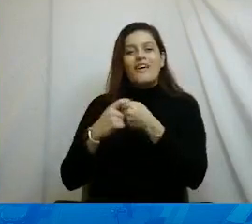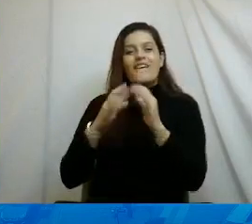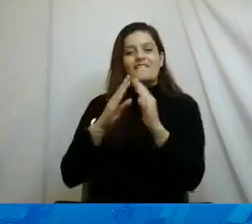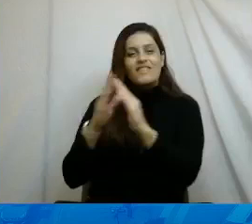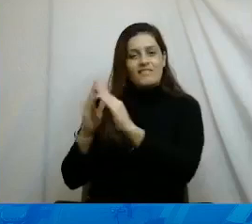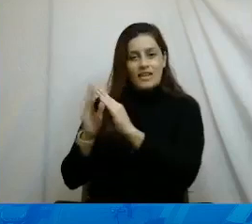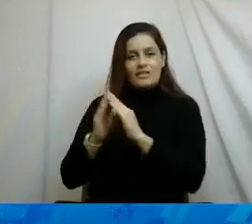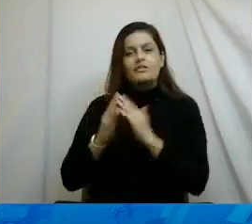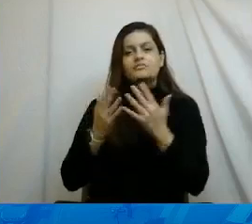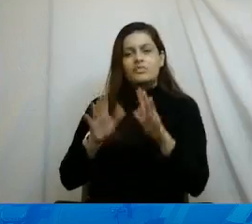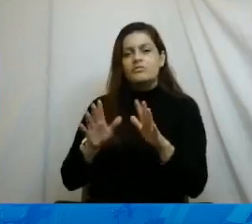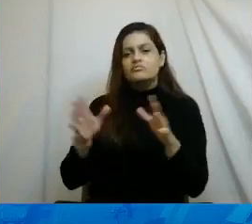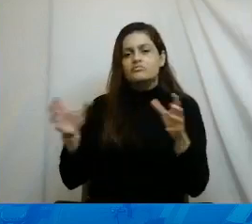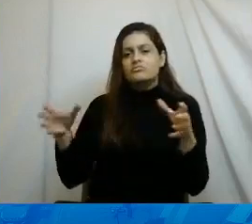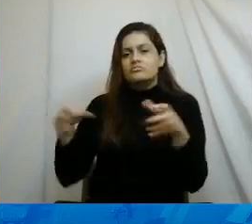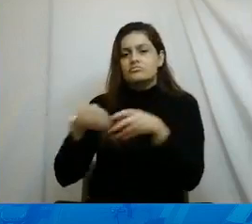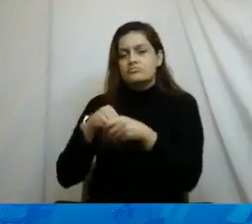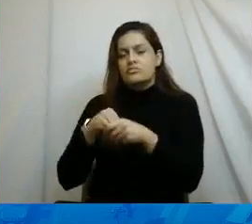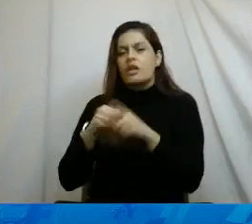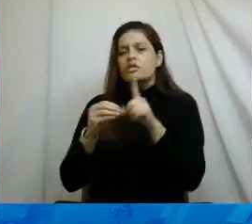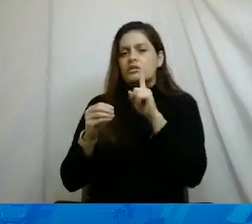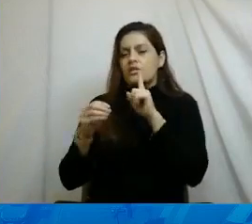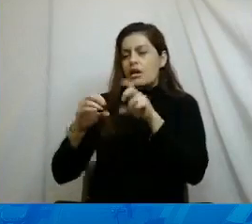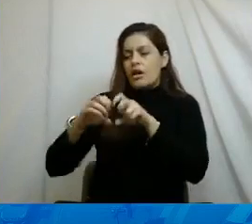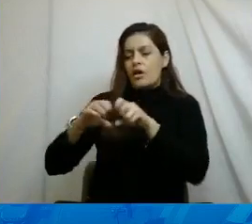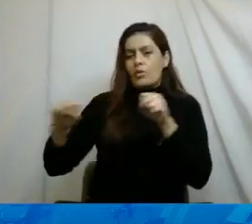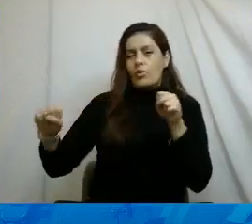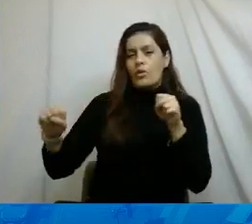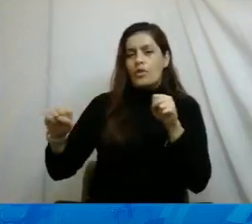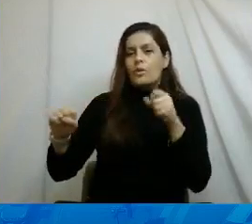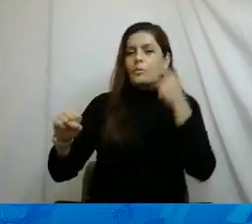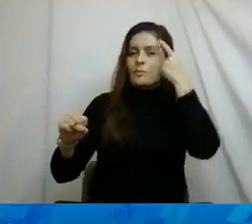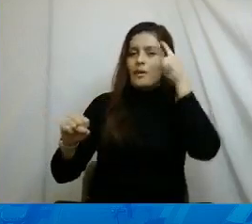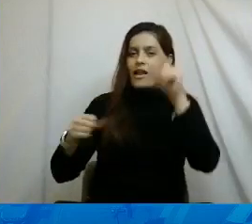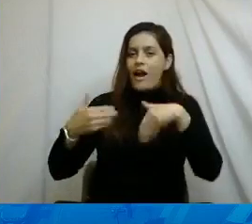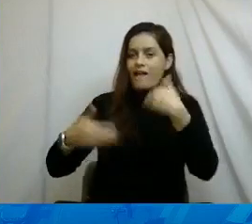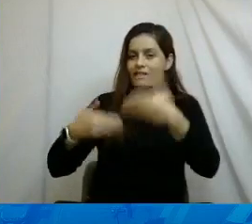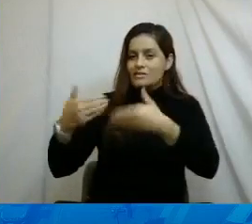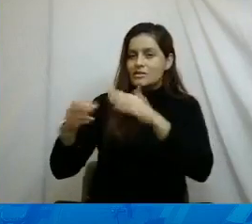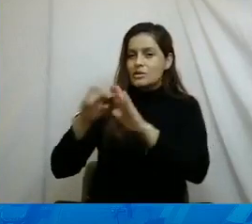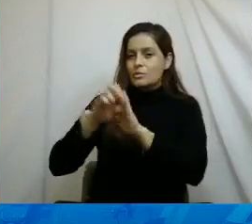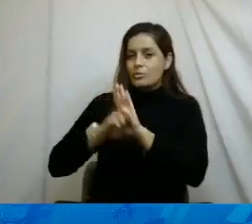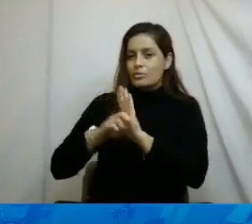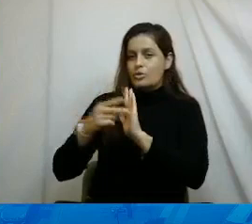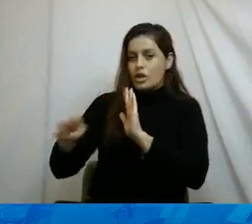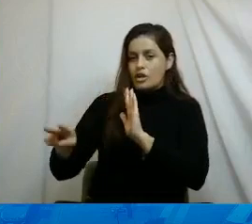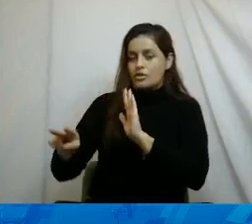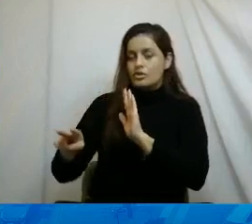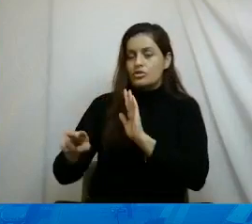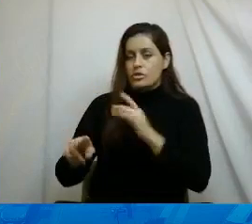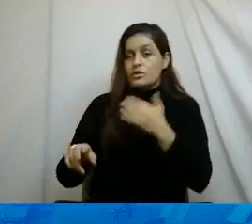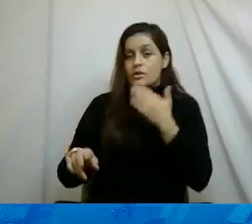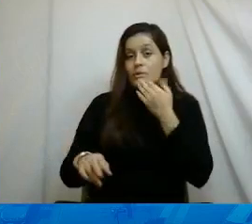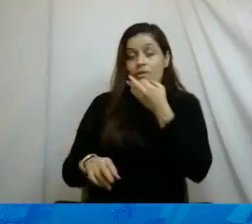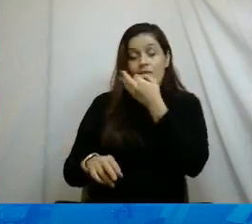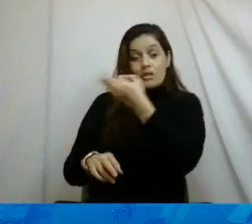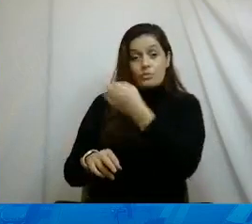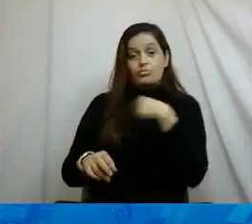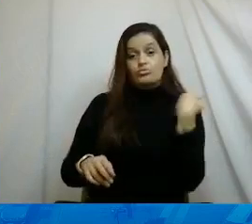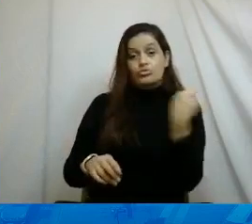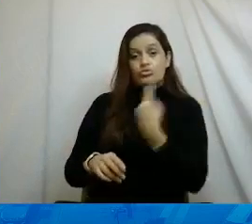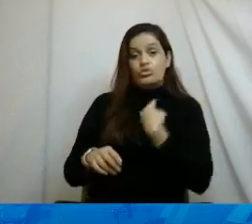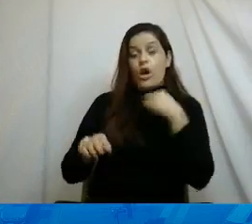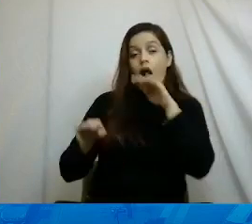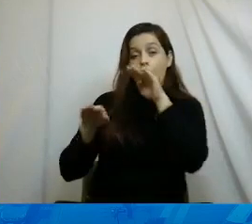hecho, nos quedamos en varios acuerdos justamente para avanzar en el proyecto. Les manifestamos también el apoyo por parte